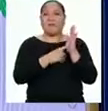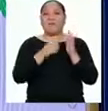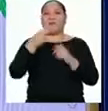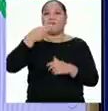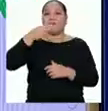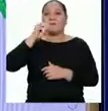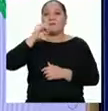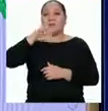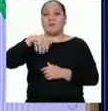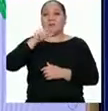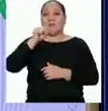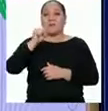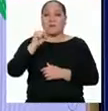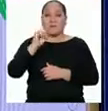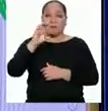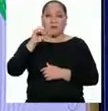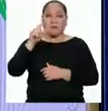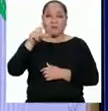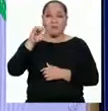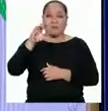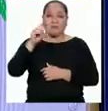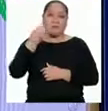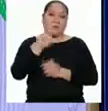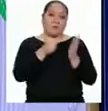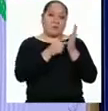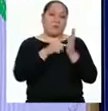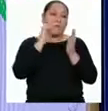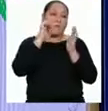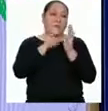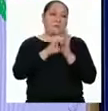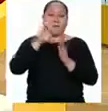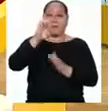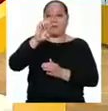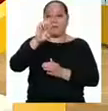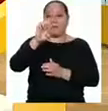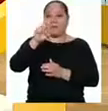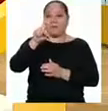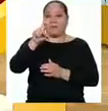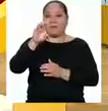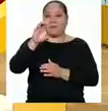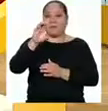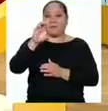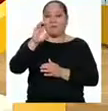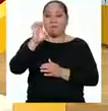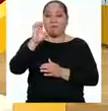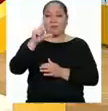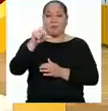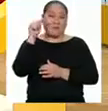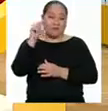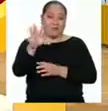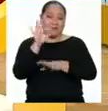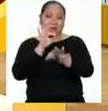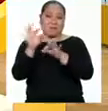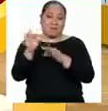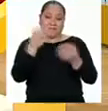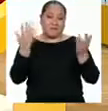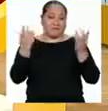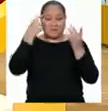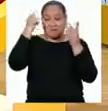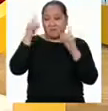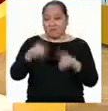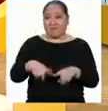cálculo. Uno de los más conocidos es el Excel. Pueden elegir el reto que deseen de